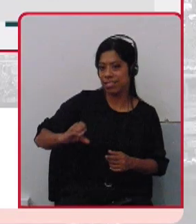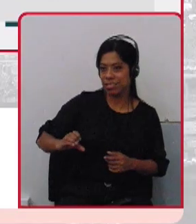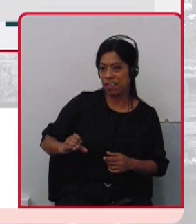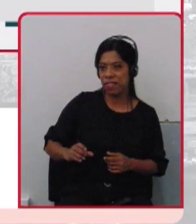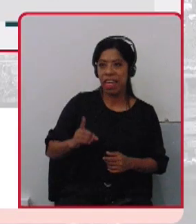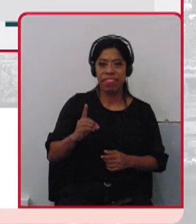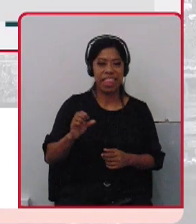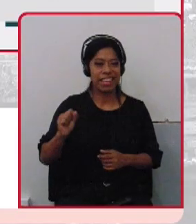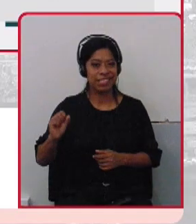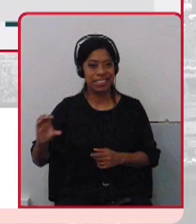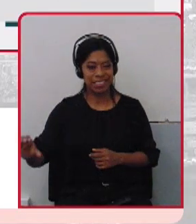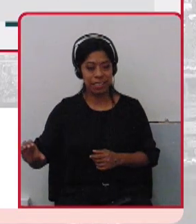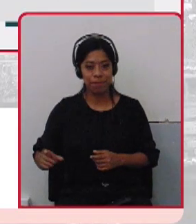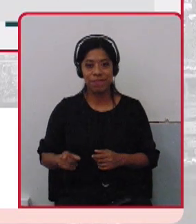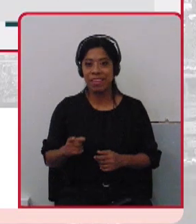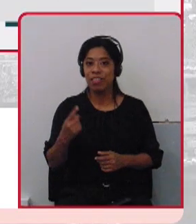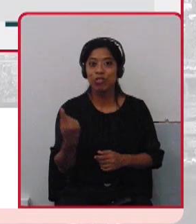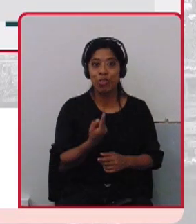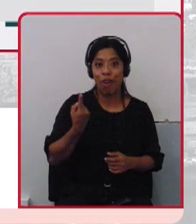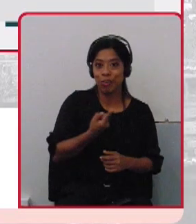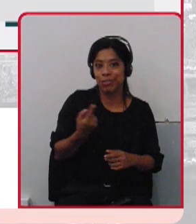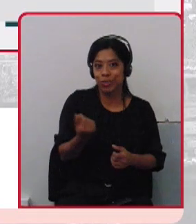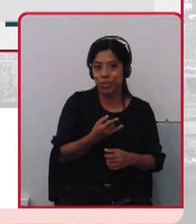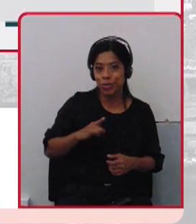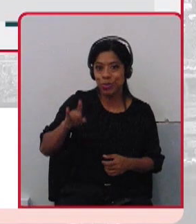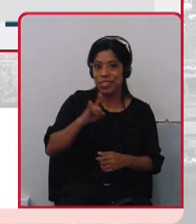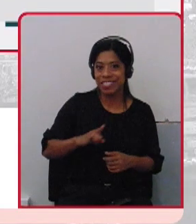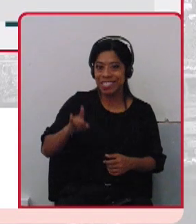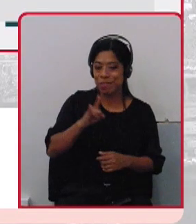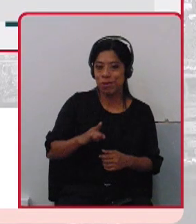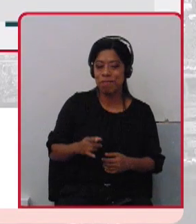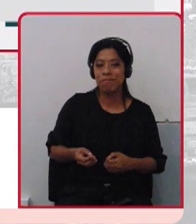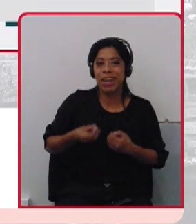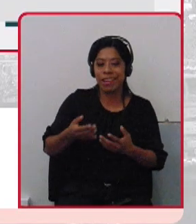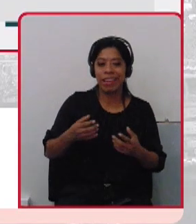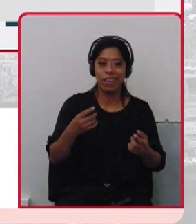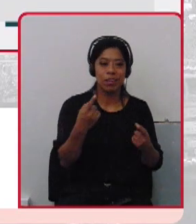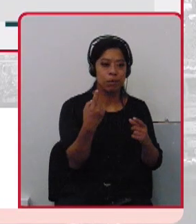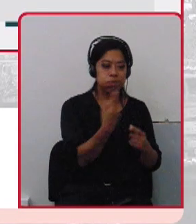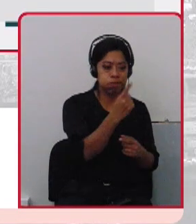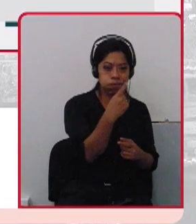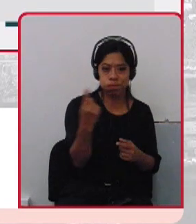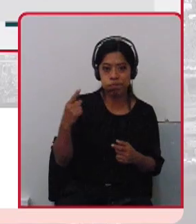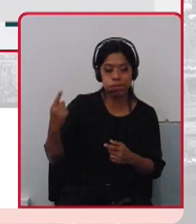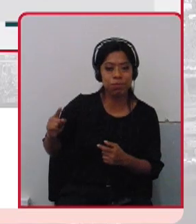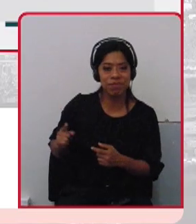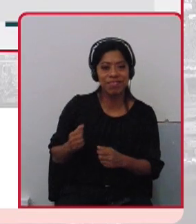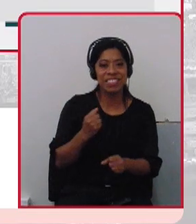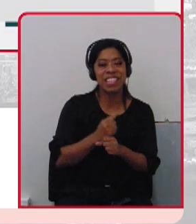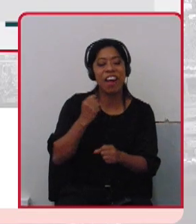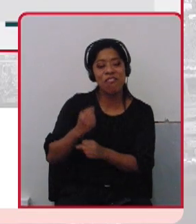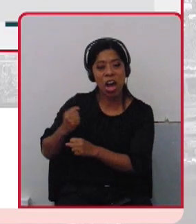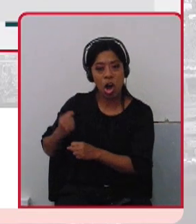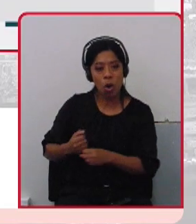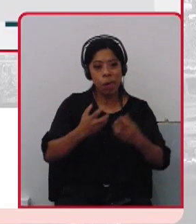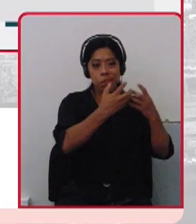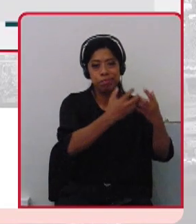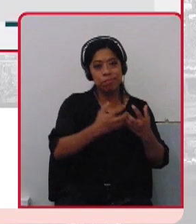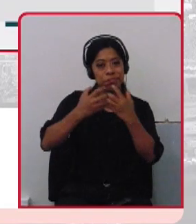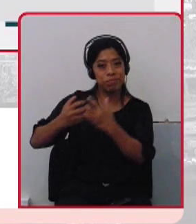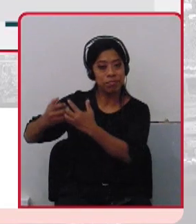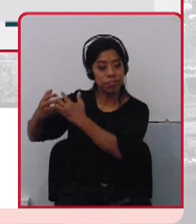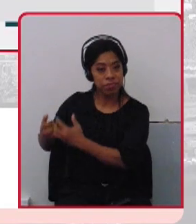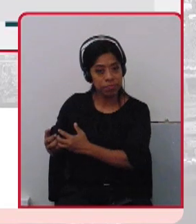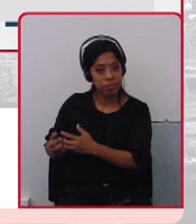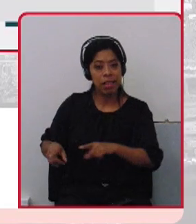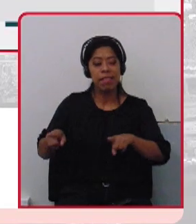si no conocen, son unos autómatas que nosotros utilizamos para poder automatizar el tema de la planta. Luego tenemos